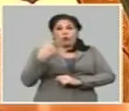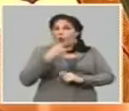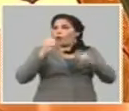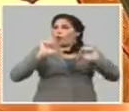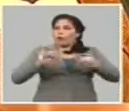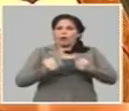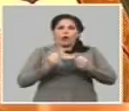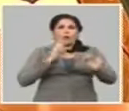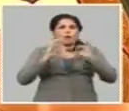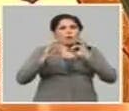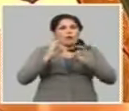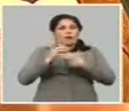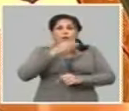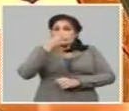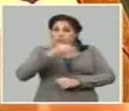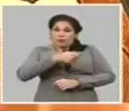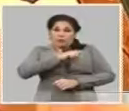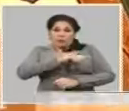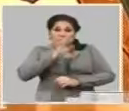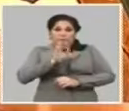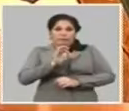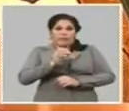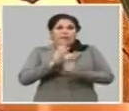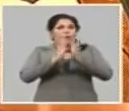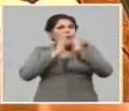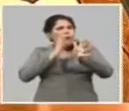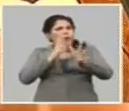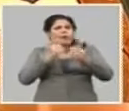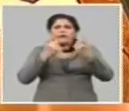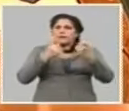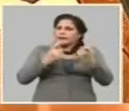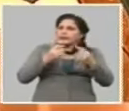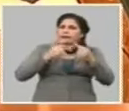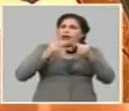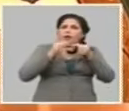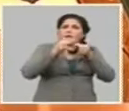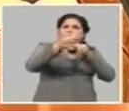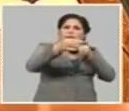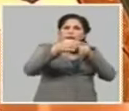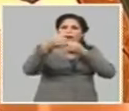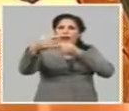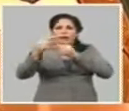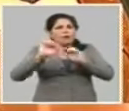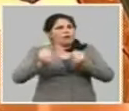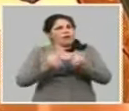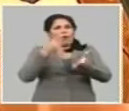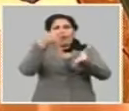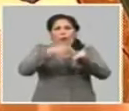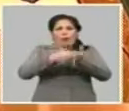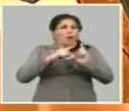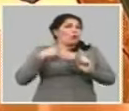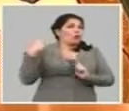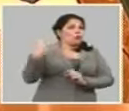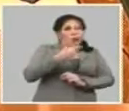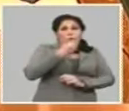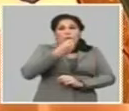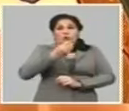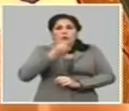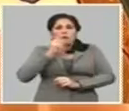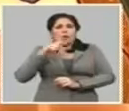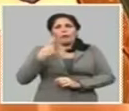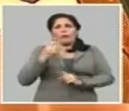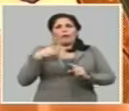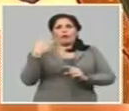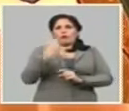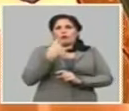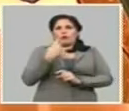como se ha dicho bueno mantener las cosas responsables en aquellos lugares donde hay que ir a comprar hacer todo lo que sea posible por tener